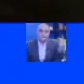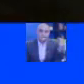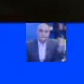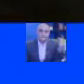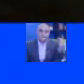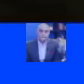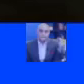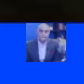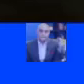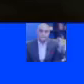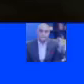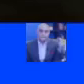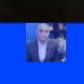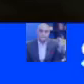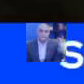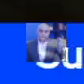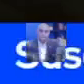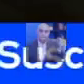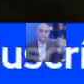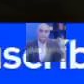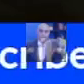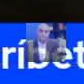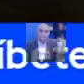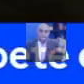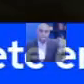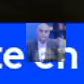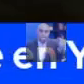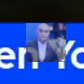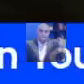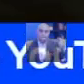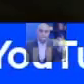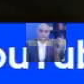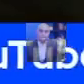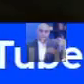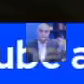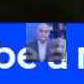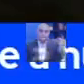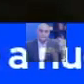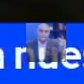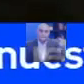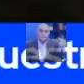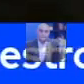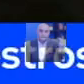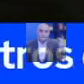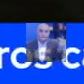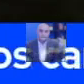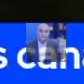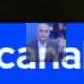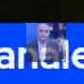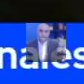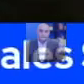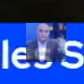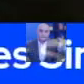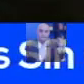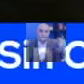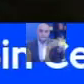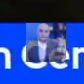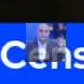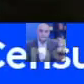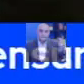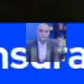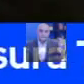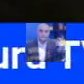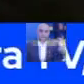Rubén Luengas escribió hace unas horas: buen día, Pedro Miguel. Mucho como esto en el video de la charla que tuvimos